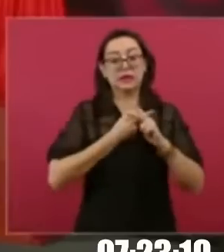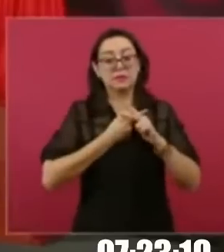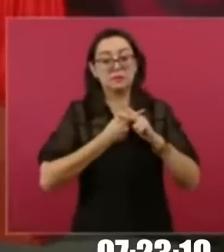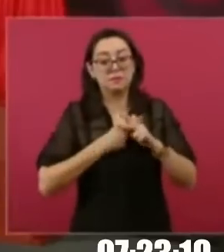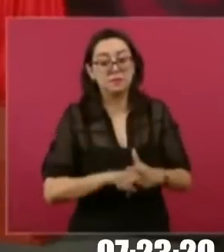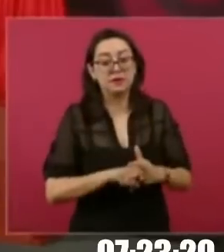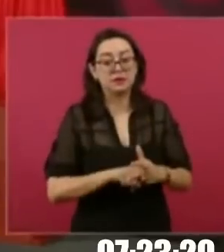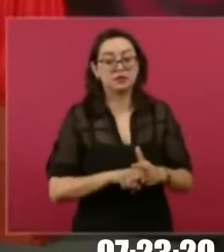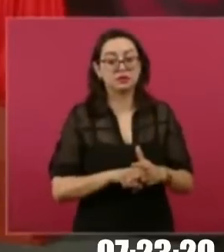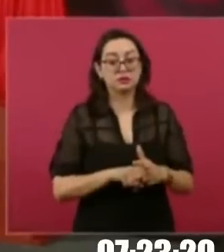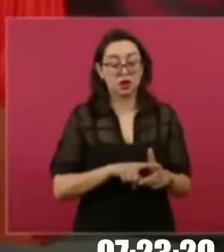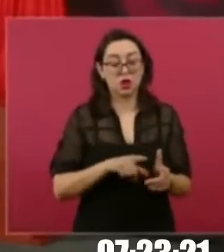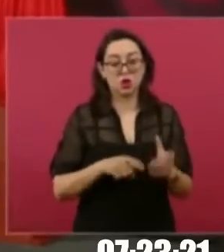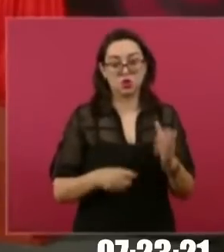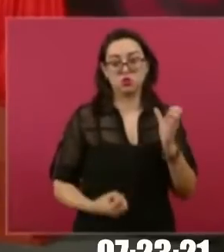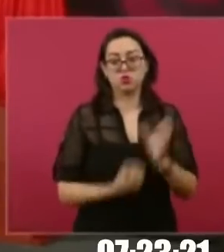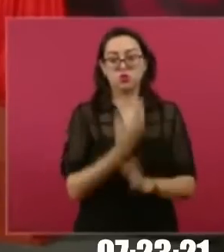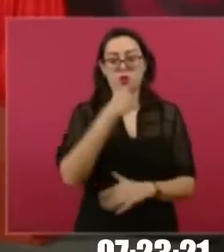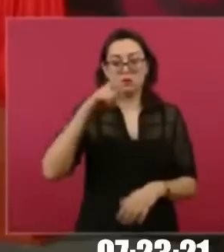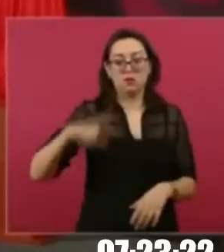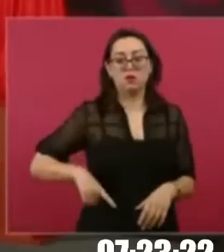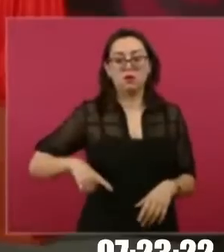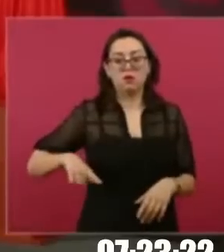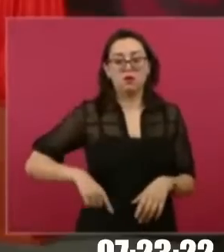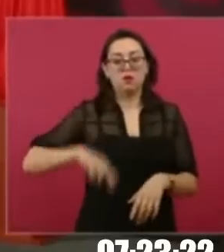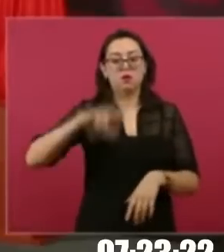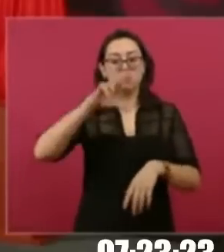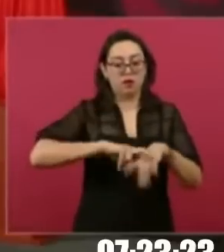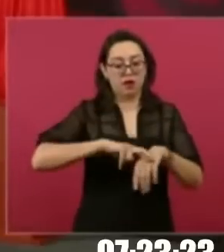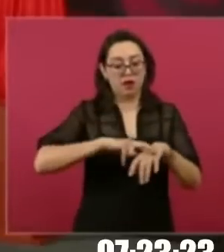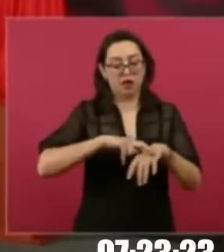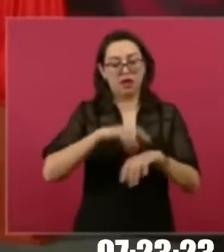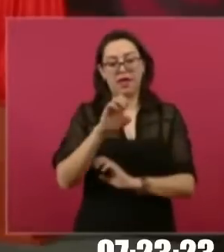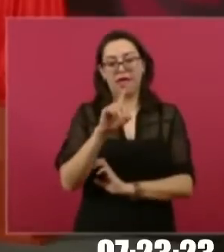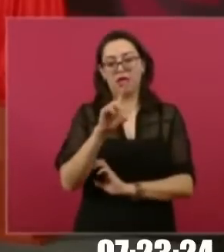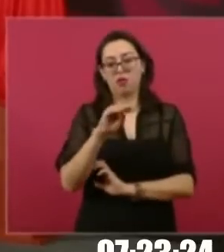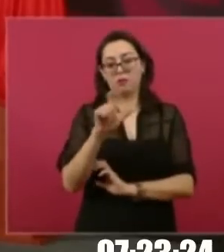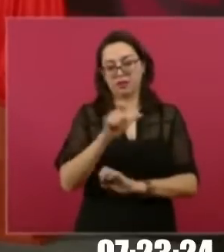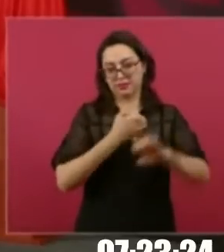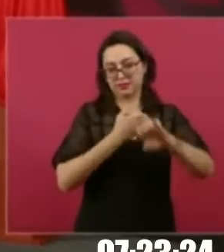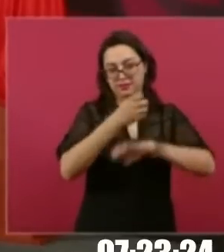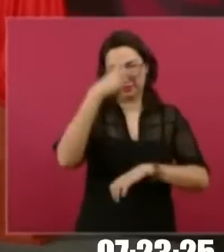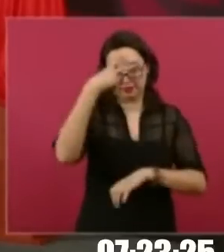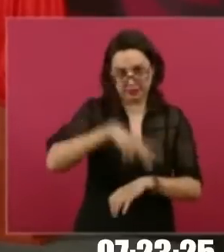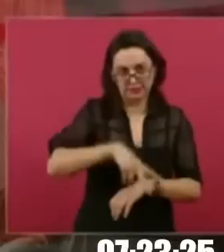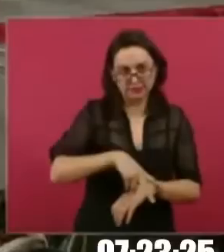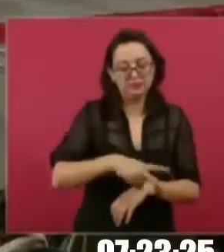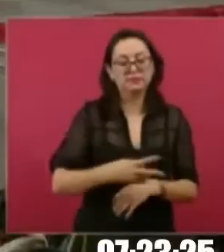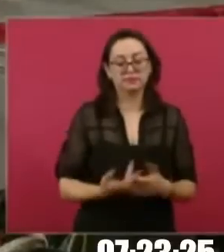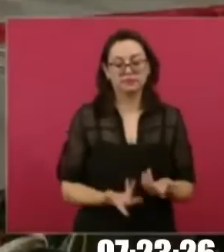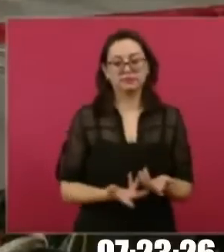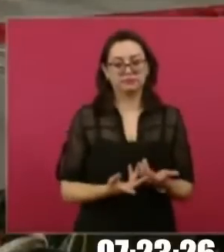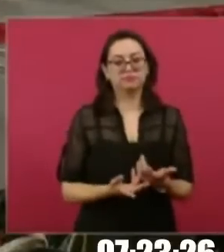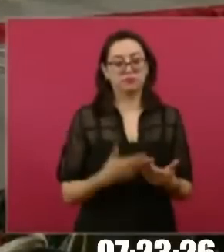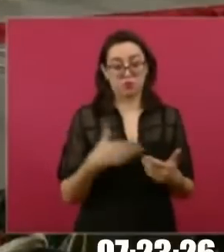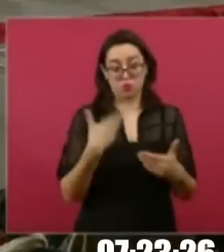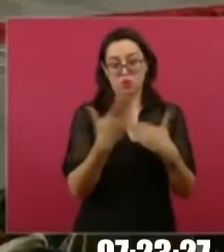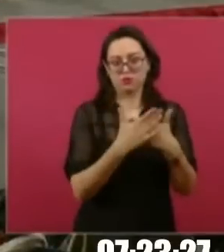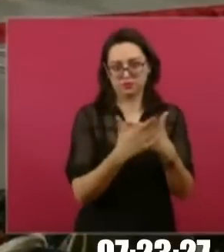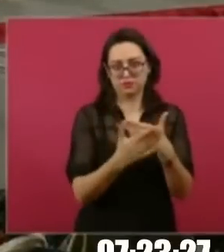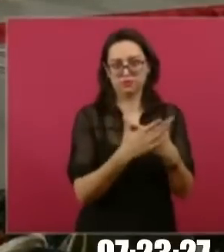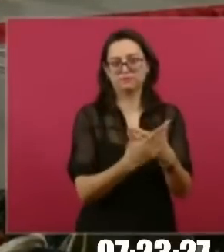la gobernadora electa del Estado de México la maestra Delfina Gómez con la reciente reforma